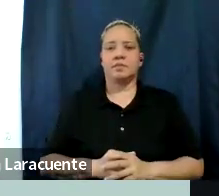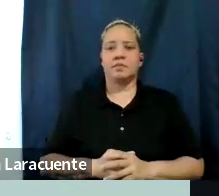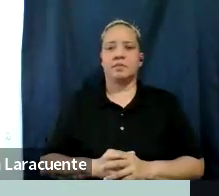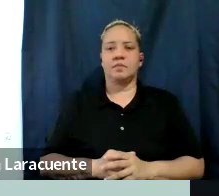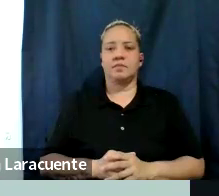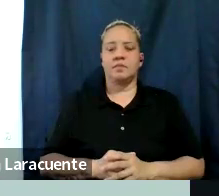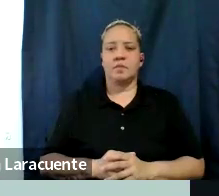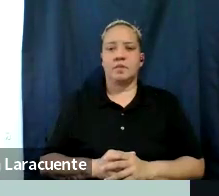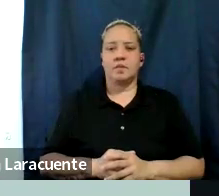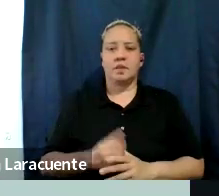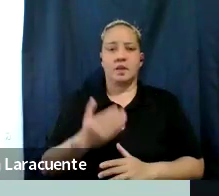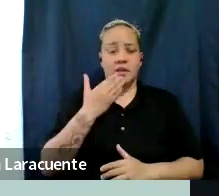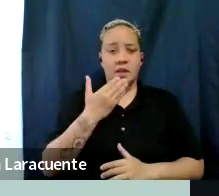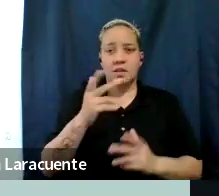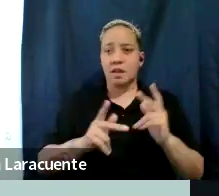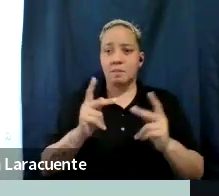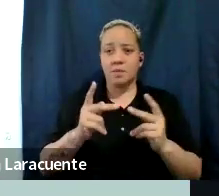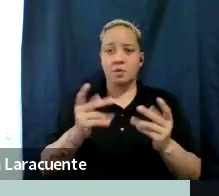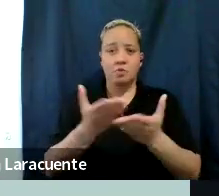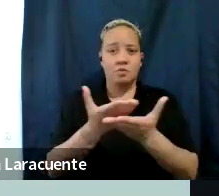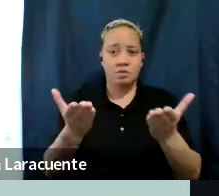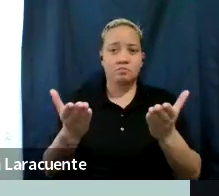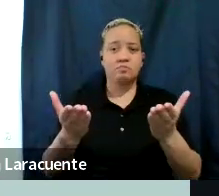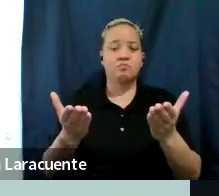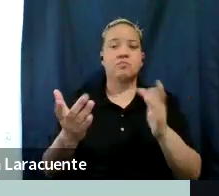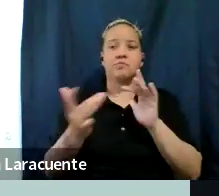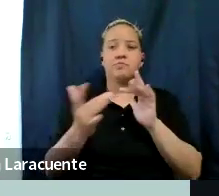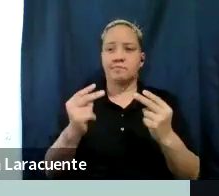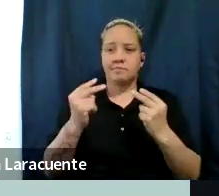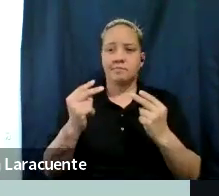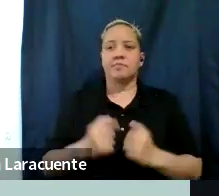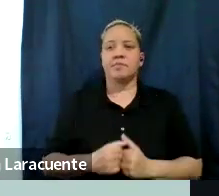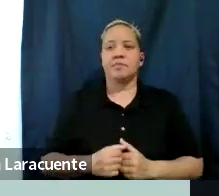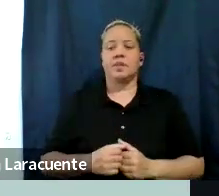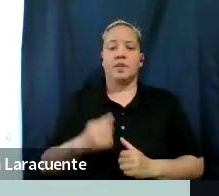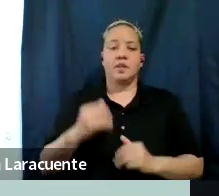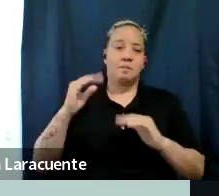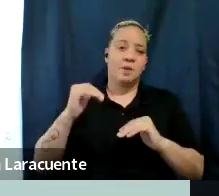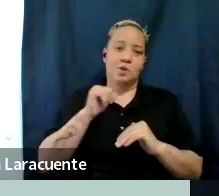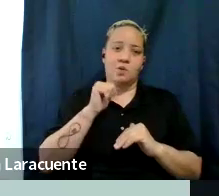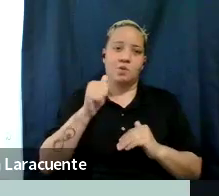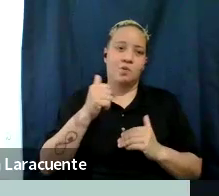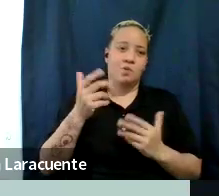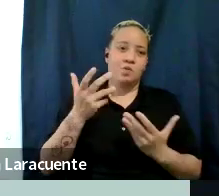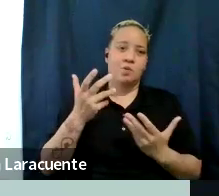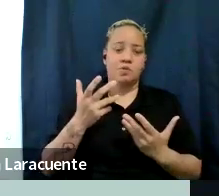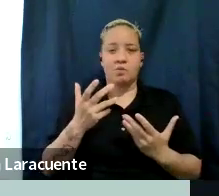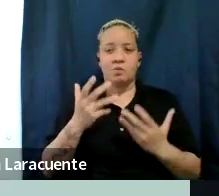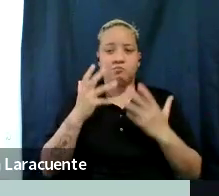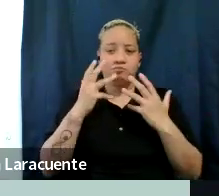quiero agradecer al público asistente al que espero no defraudar.